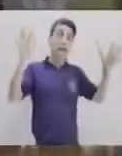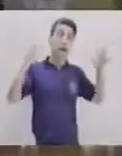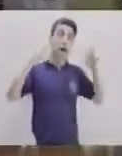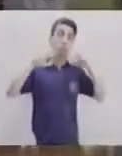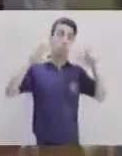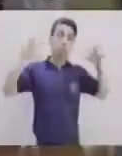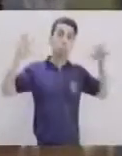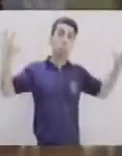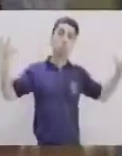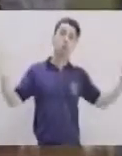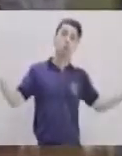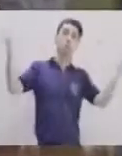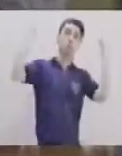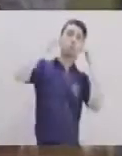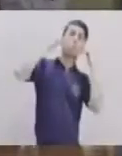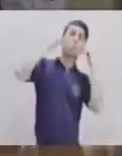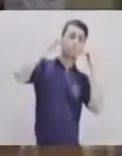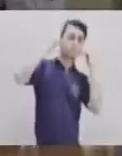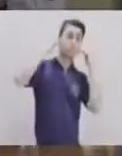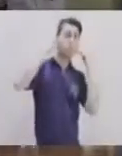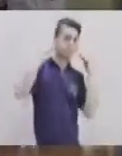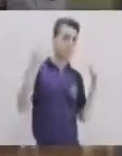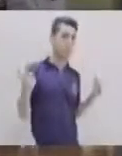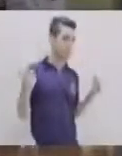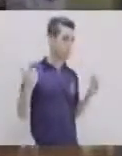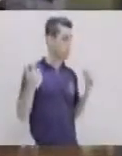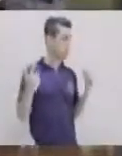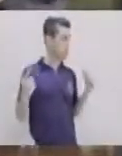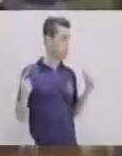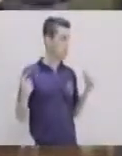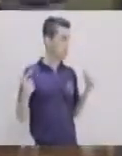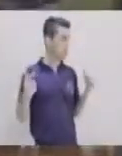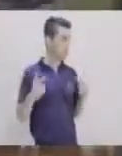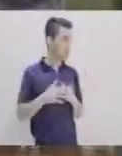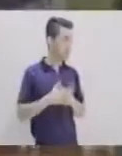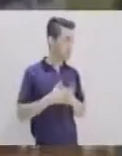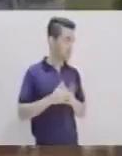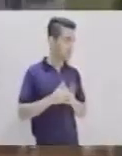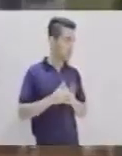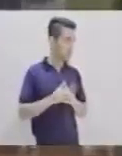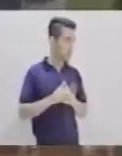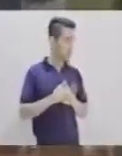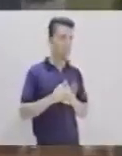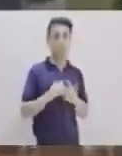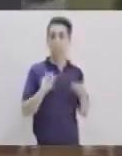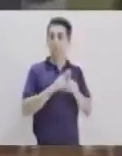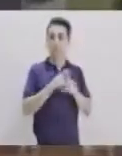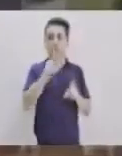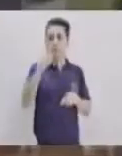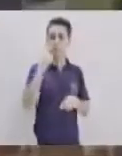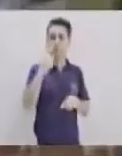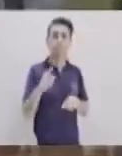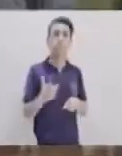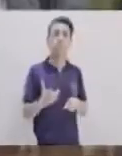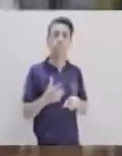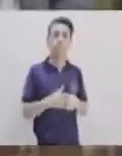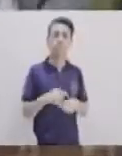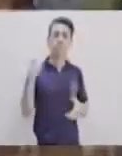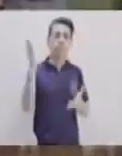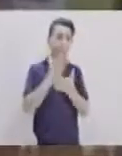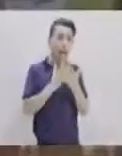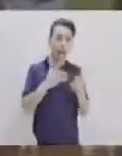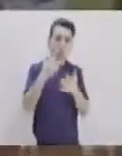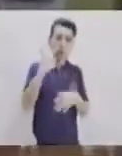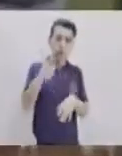razón, en el espacio no puede haber sonido. Incluso si ustedes ven alguna explosión en